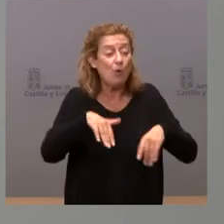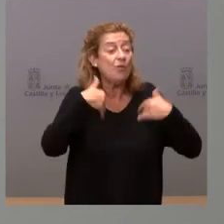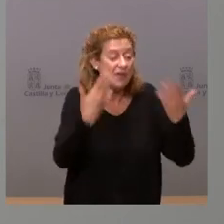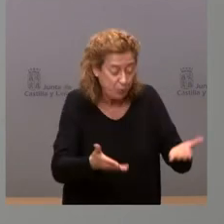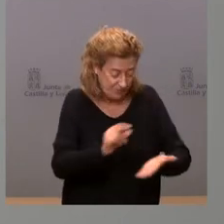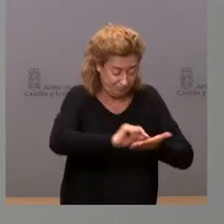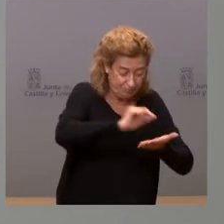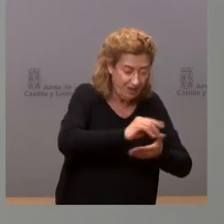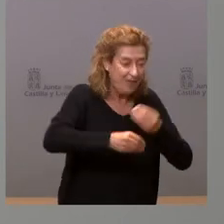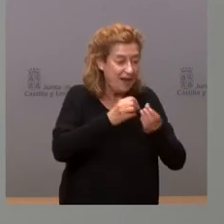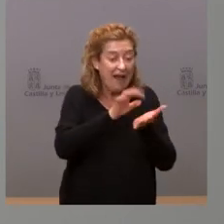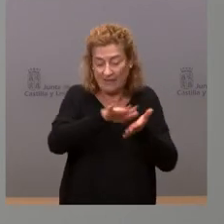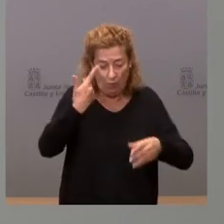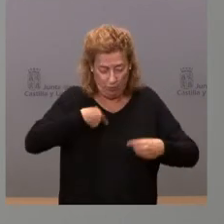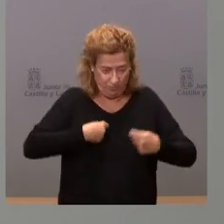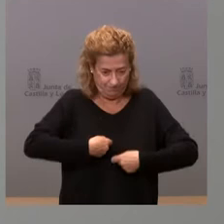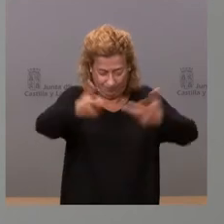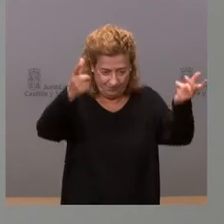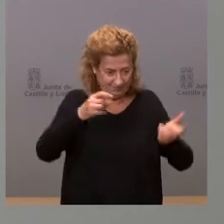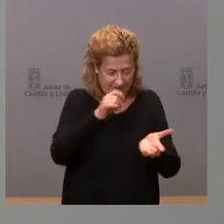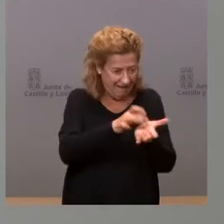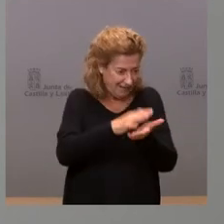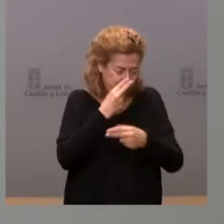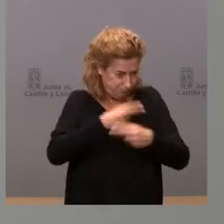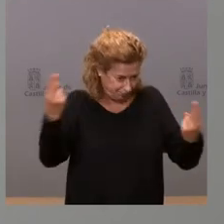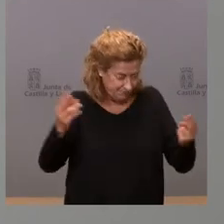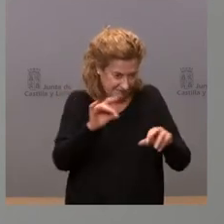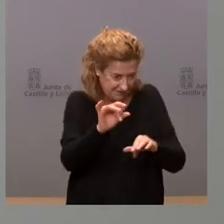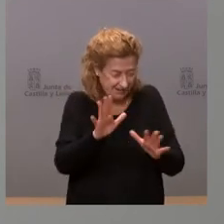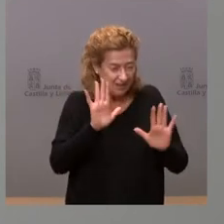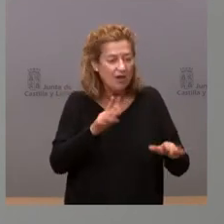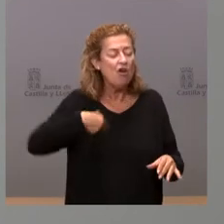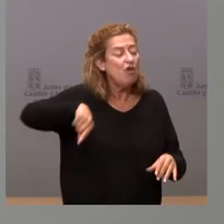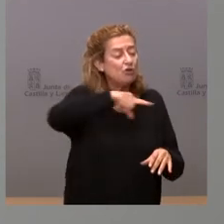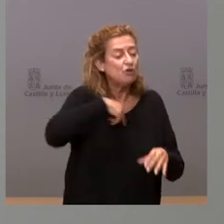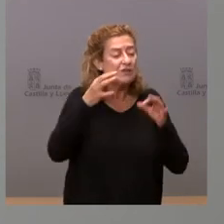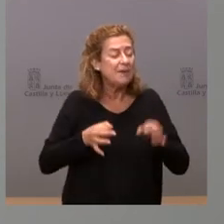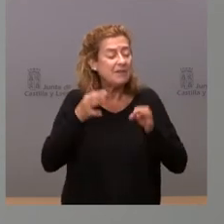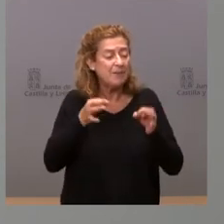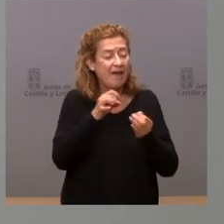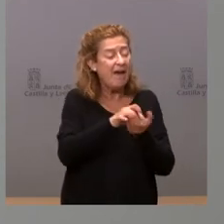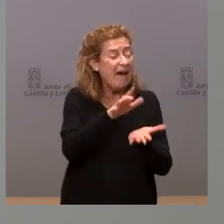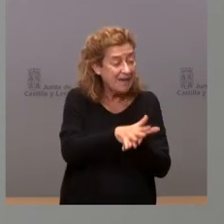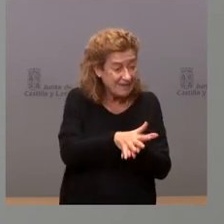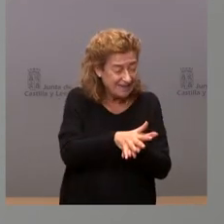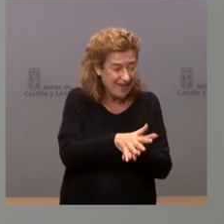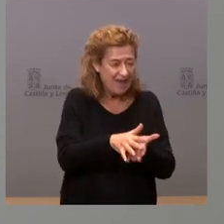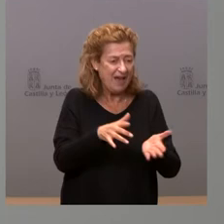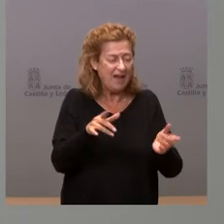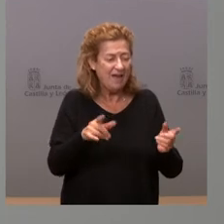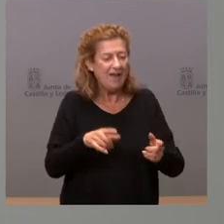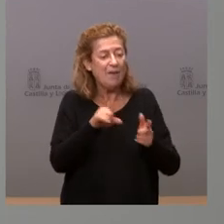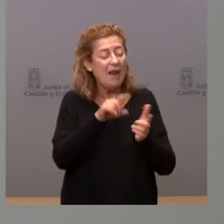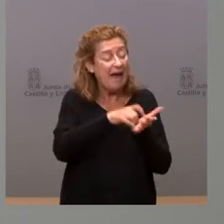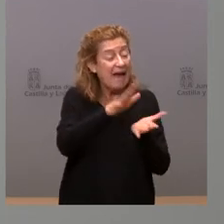que ver el acta y se publica el acta hombre nosotros siempre que es un acta en el